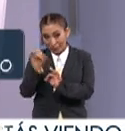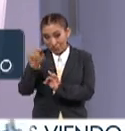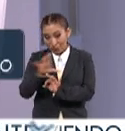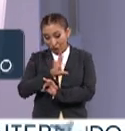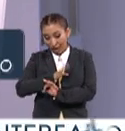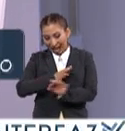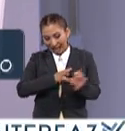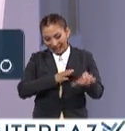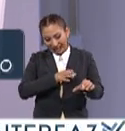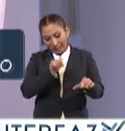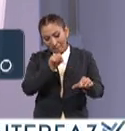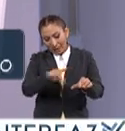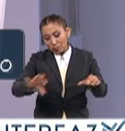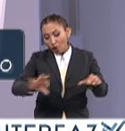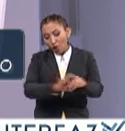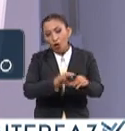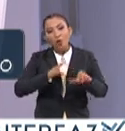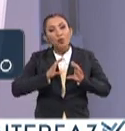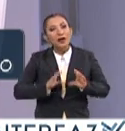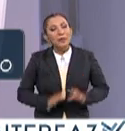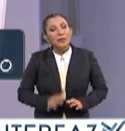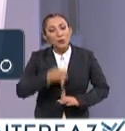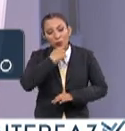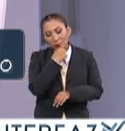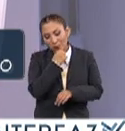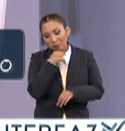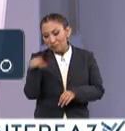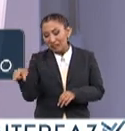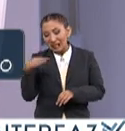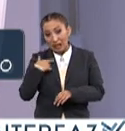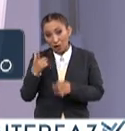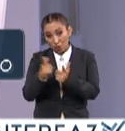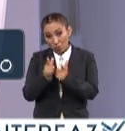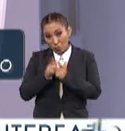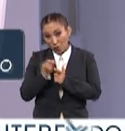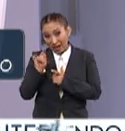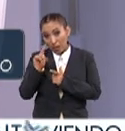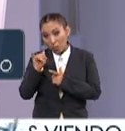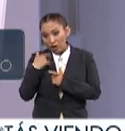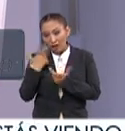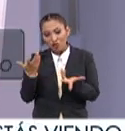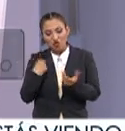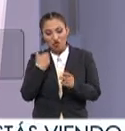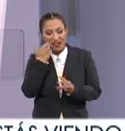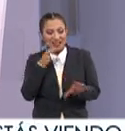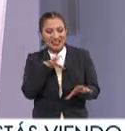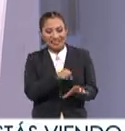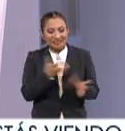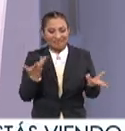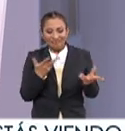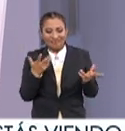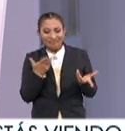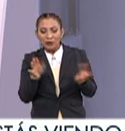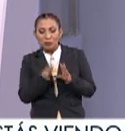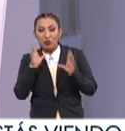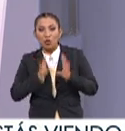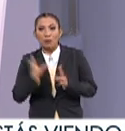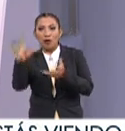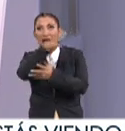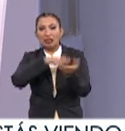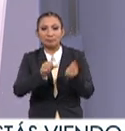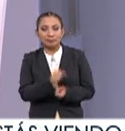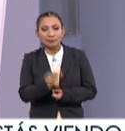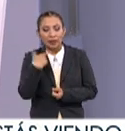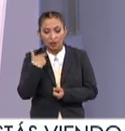de cáncer pues son parte del propio organismo y el sistema inmune se niega a atacarlas. Entonces lo que